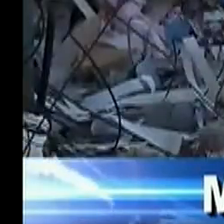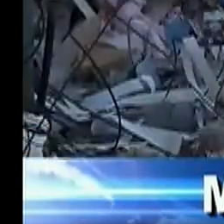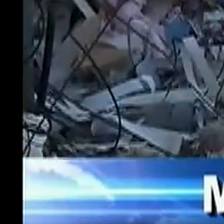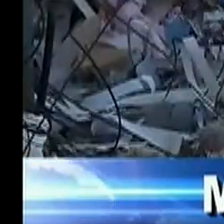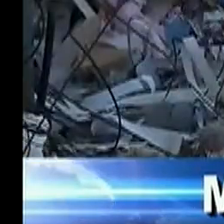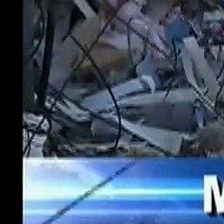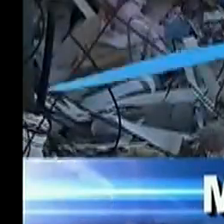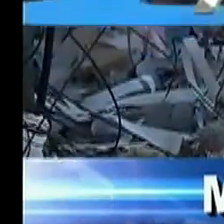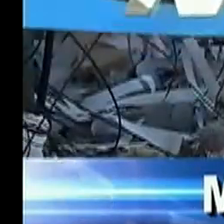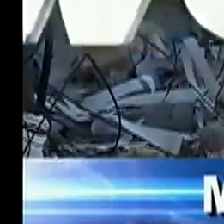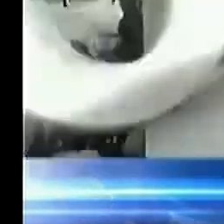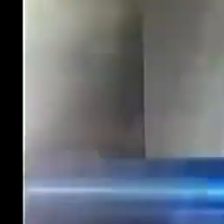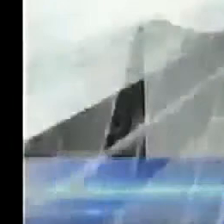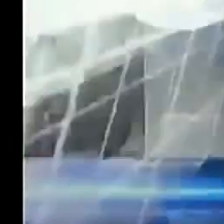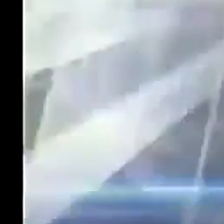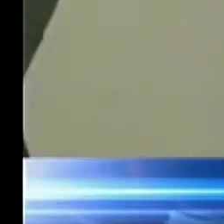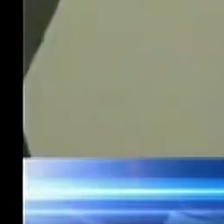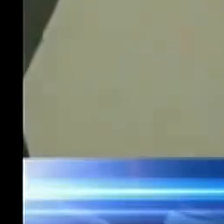Manta.